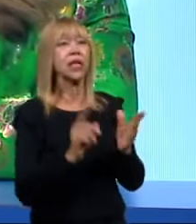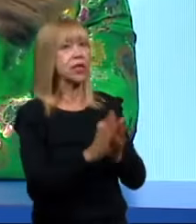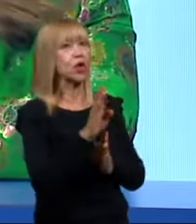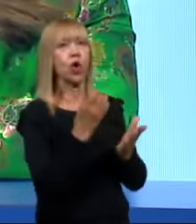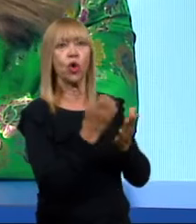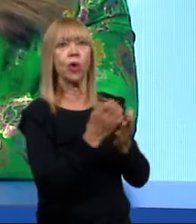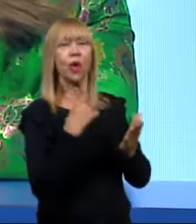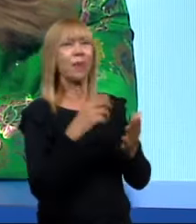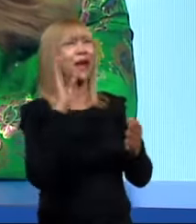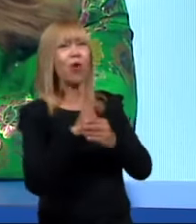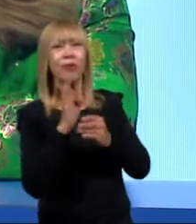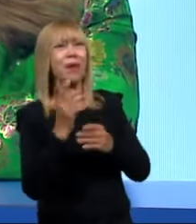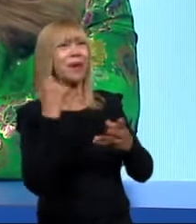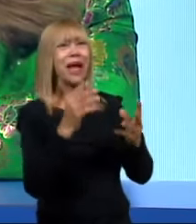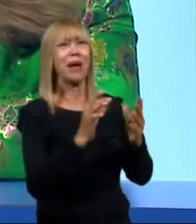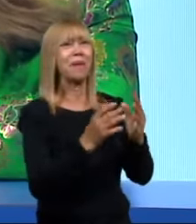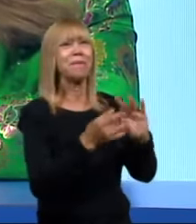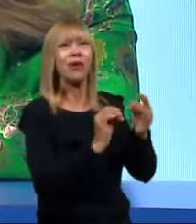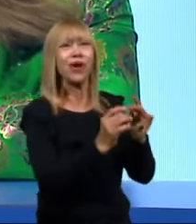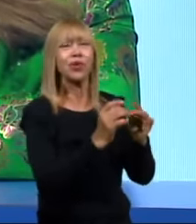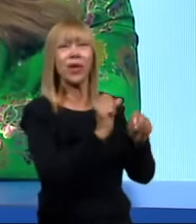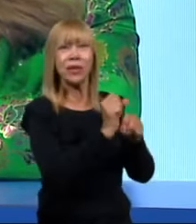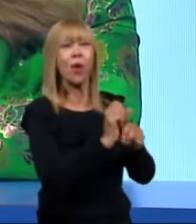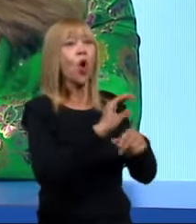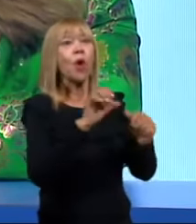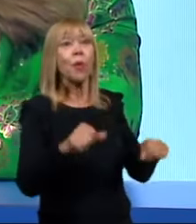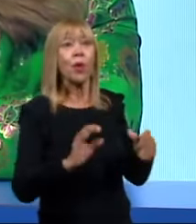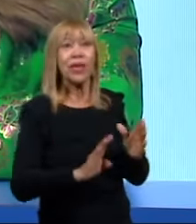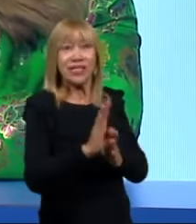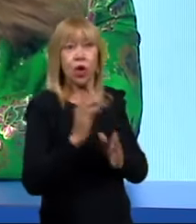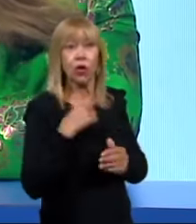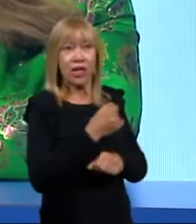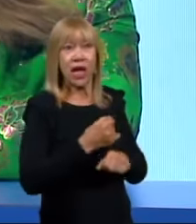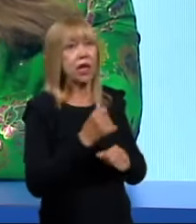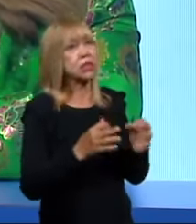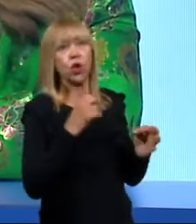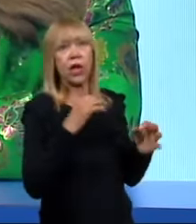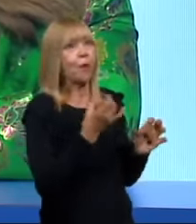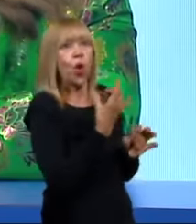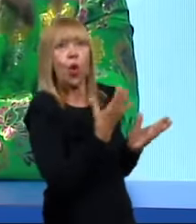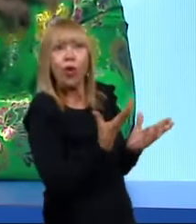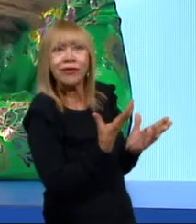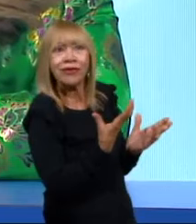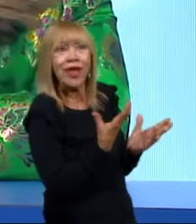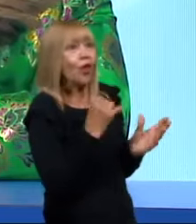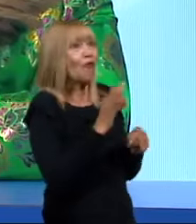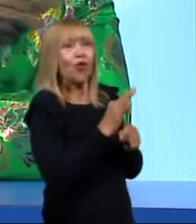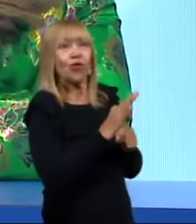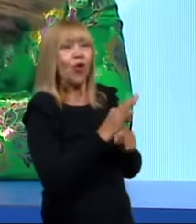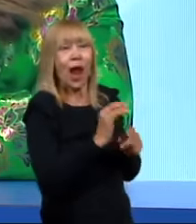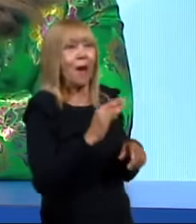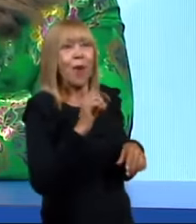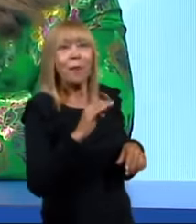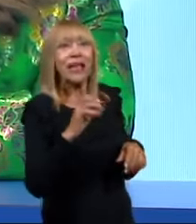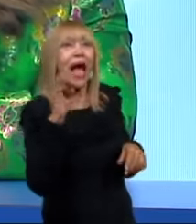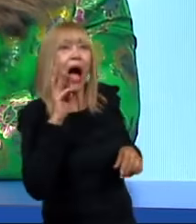isla para comerciantes, para manufactura. ¿Cómo podemos desarrollar a nuestra isla si no tenemos luz? Y si no hay luz, no funcionan las bombas de agua, nos